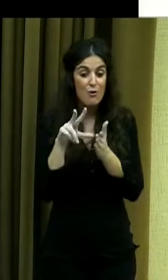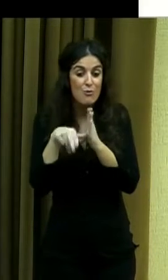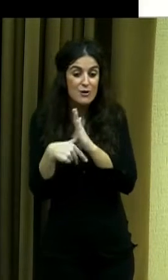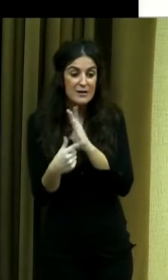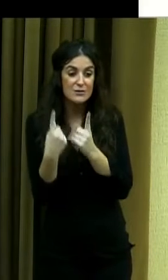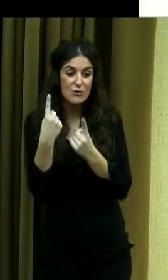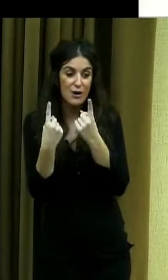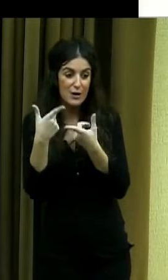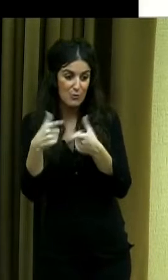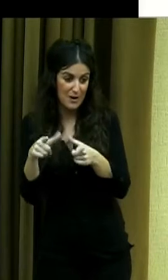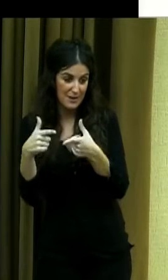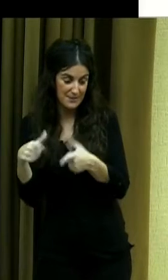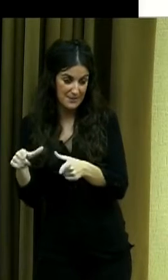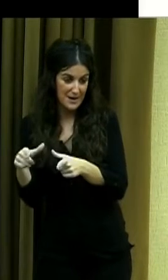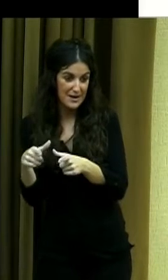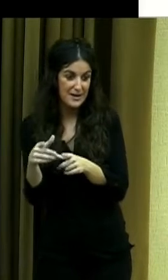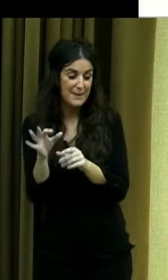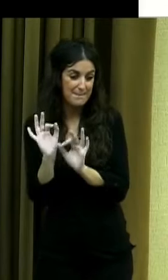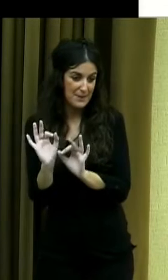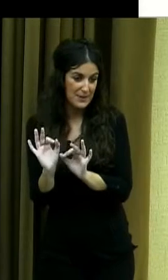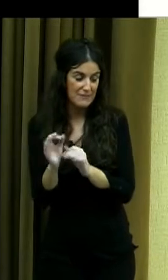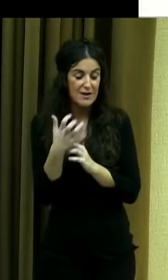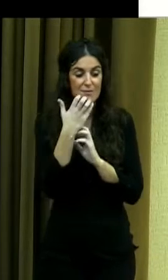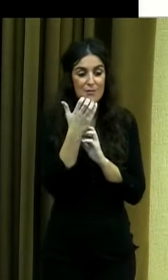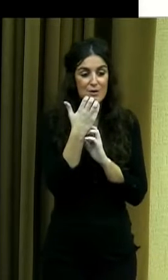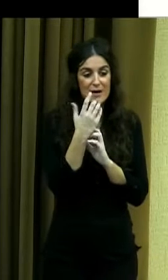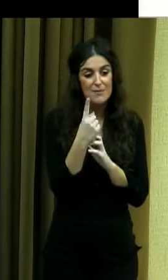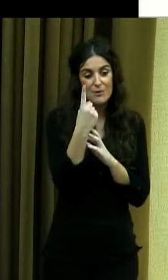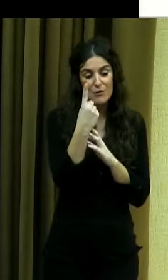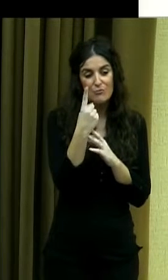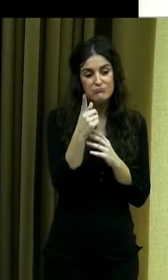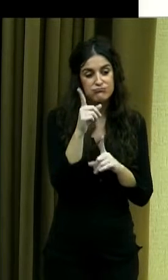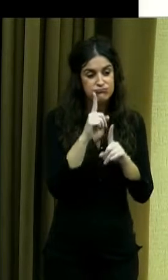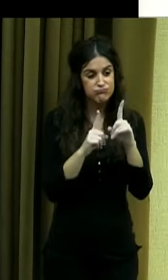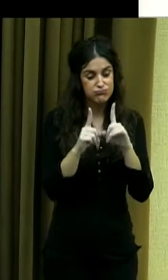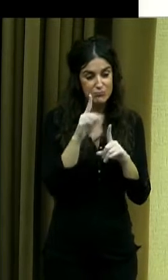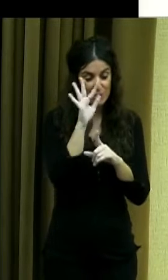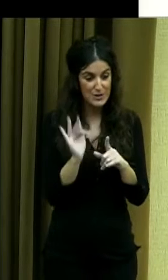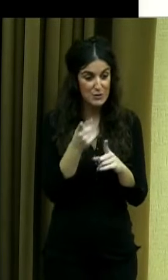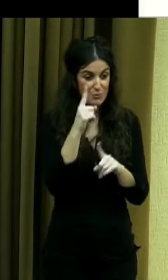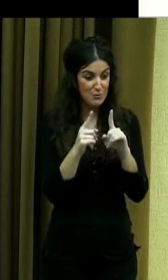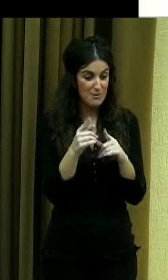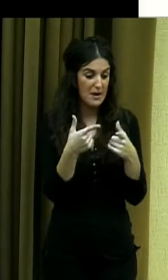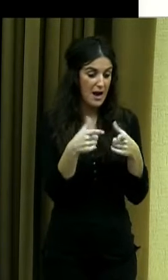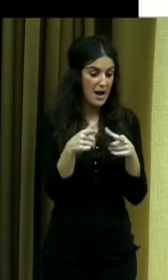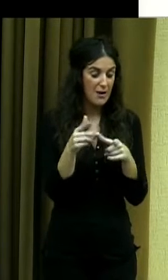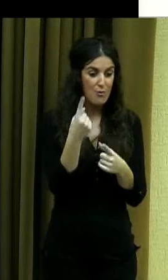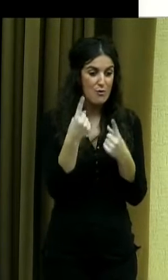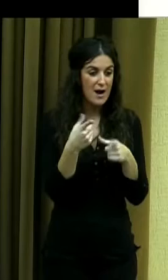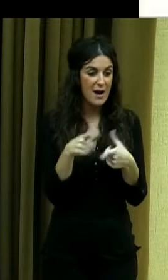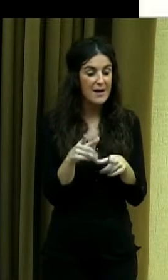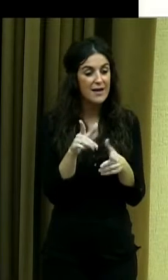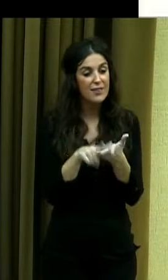áreas específicas. Por ejemplo, un niño que tiene una disfunción exclusivamente en las áreas del lenguaje, sin afectación de la